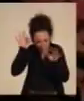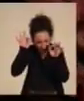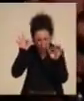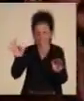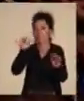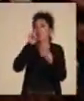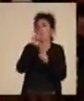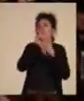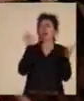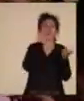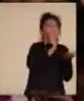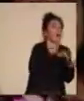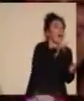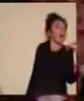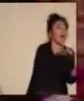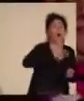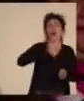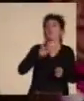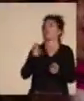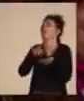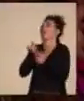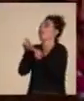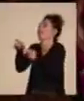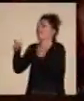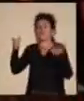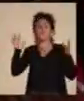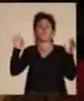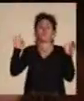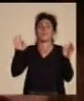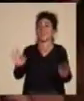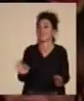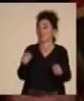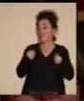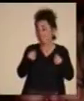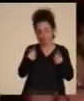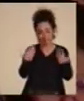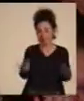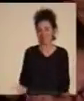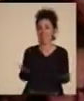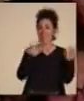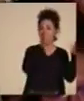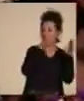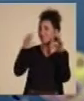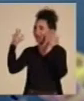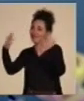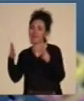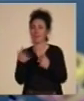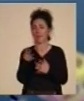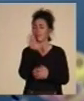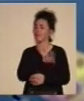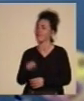Un año le toca a uno, otro a otro. Pero ver esta estampa de cómo se aplauden unos a otros es